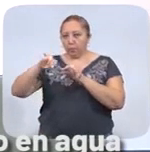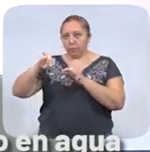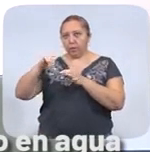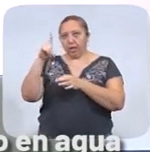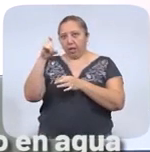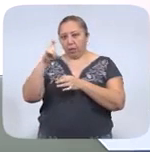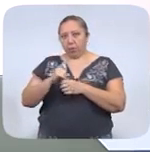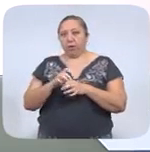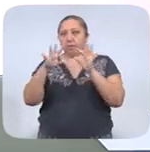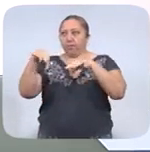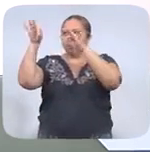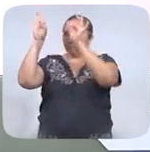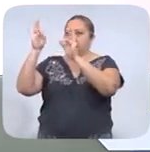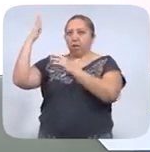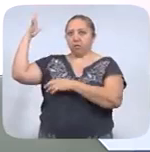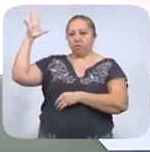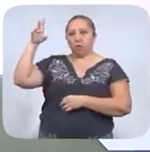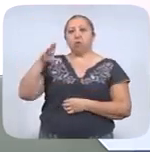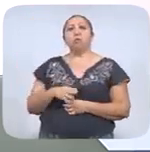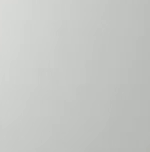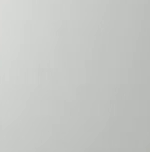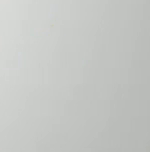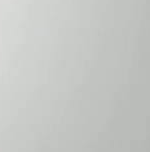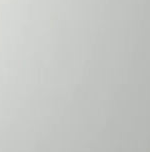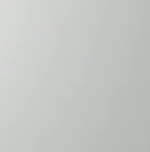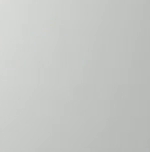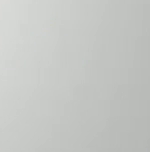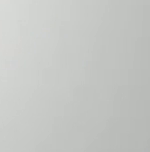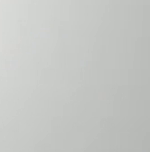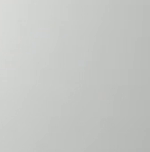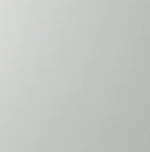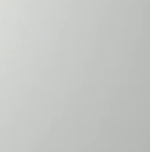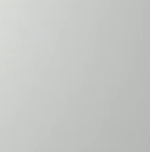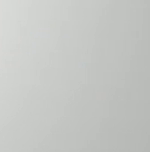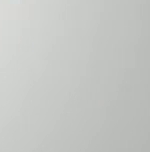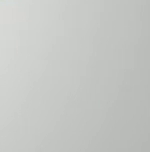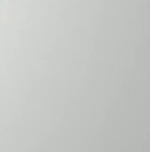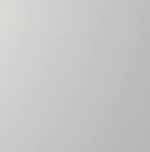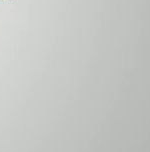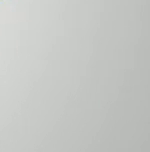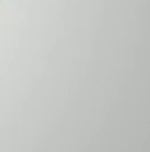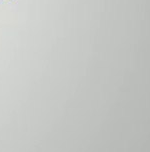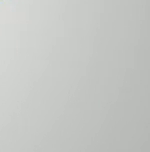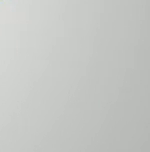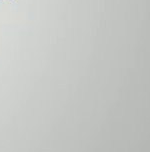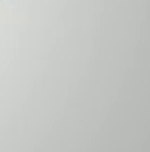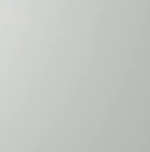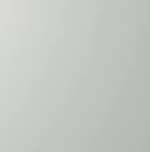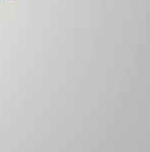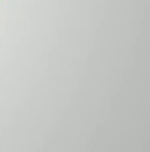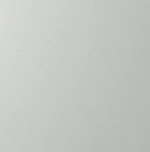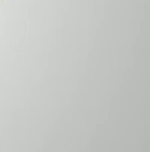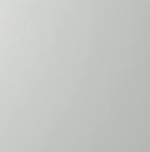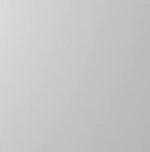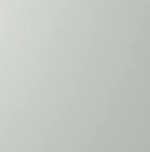diluido en agua y dejar secar al sol prevenir es tarea de todos juntos transformemos yucatán